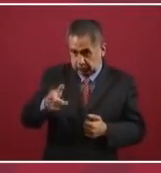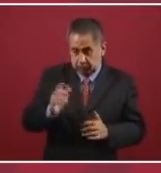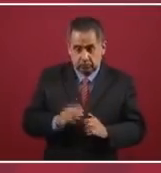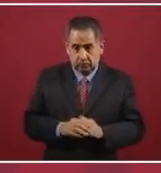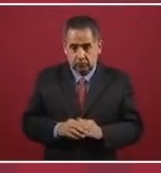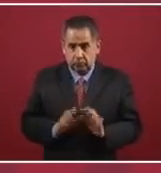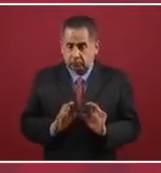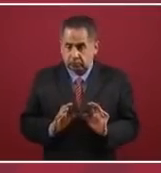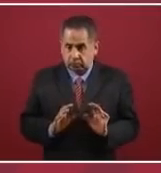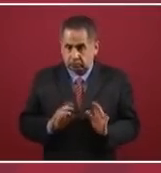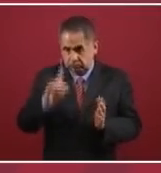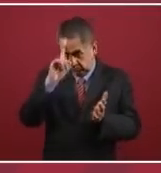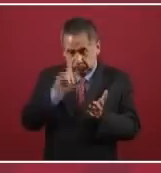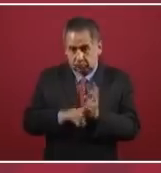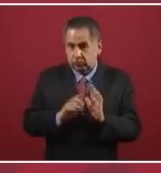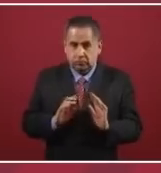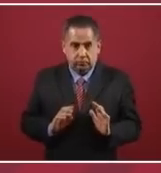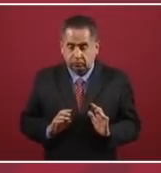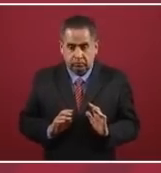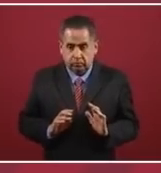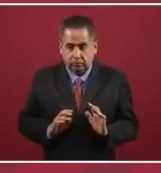No creo que